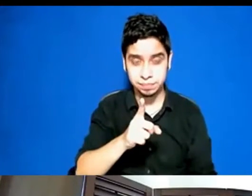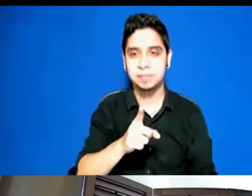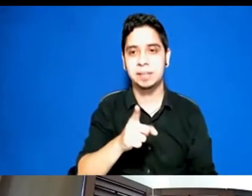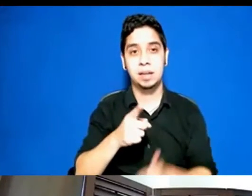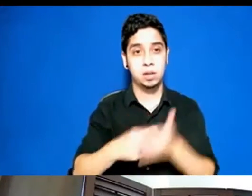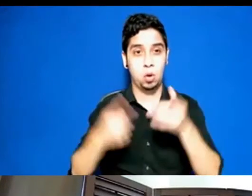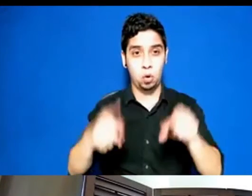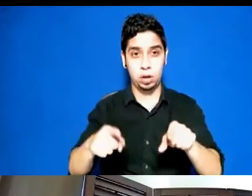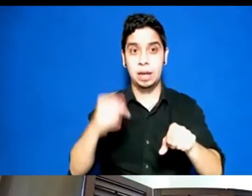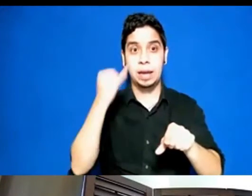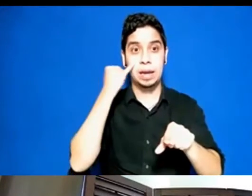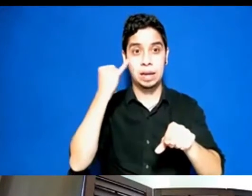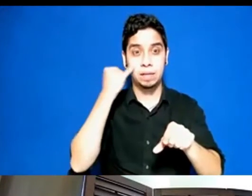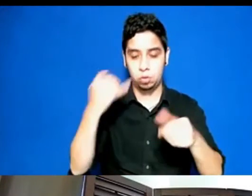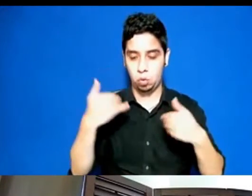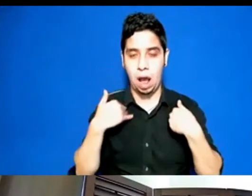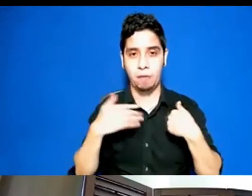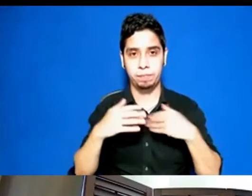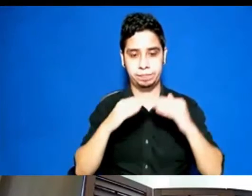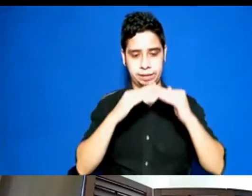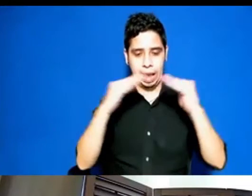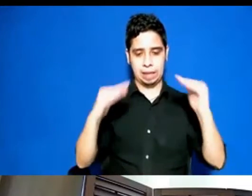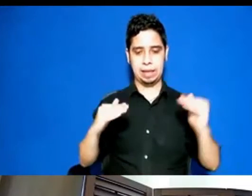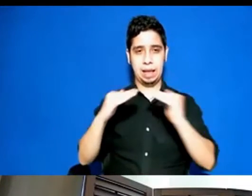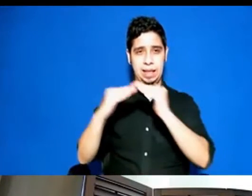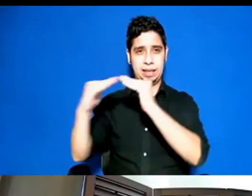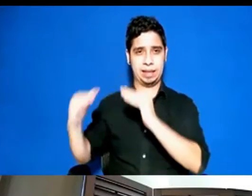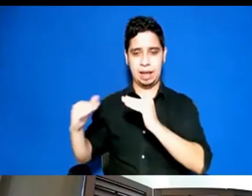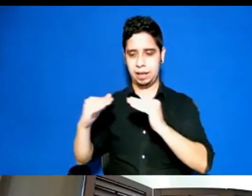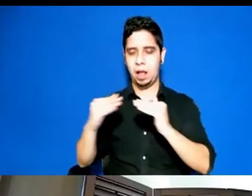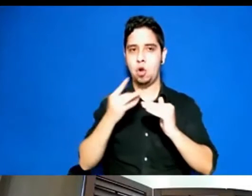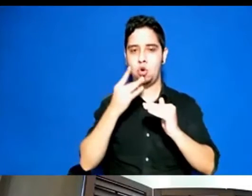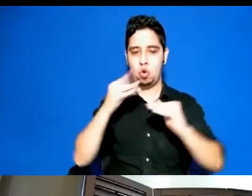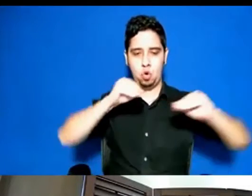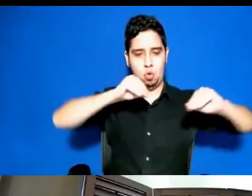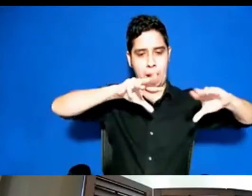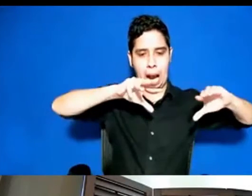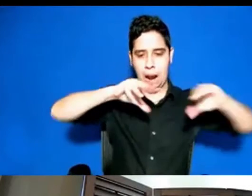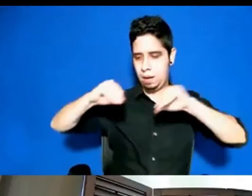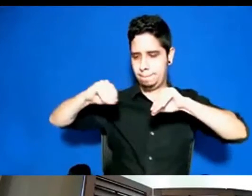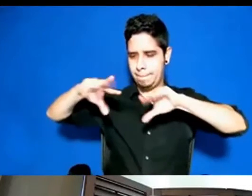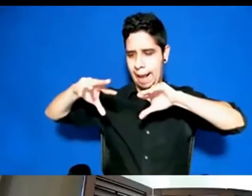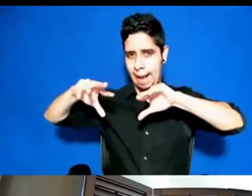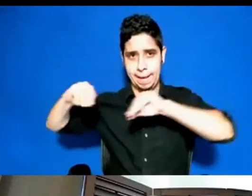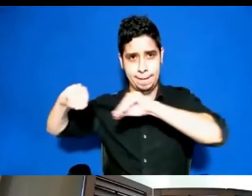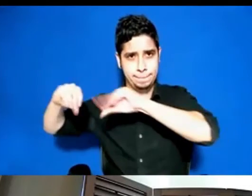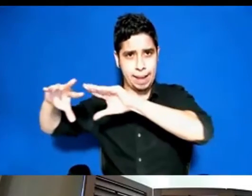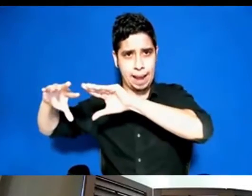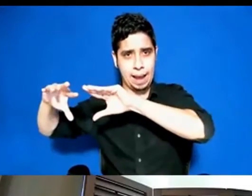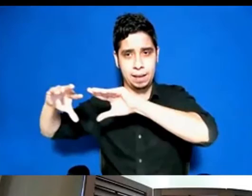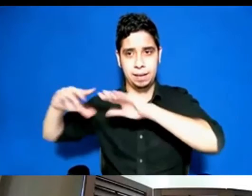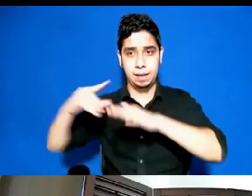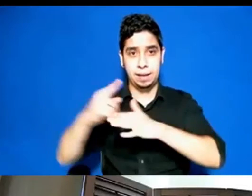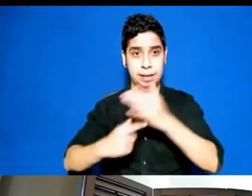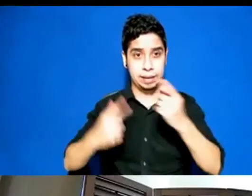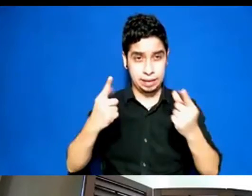hay focos blancos en las casas, en los hoteles, en las calles, en las alcantarillas? Hacia dónde ellas nacen,